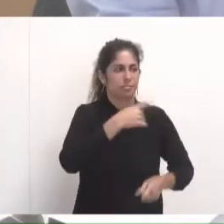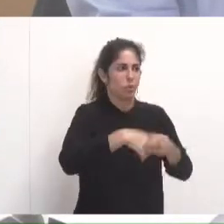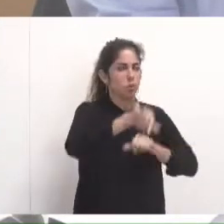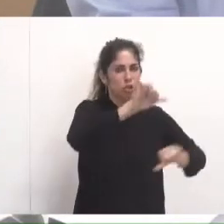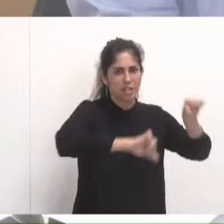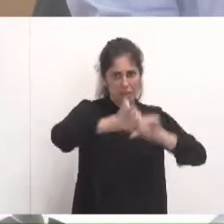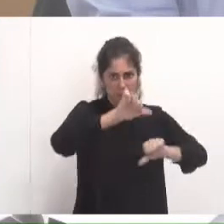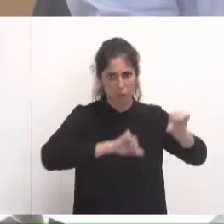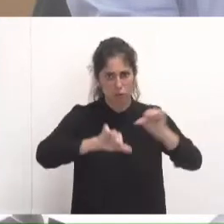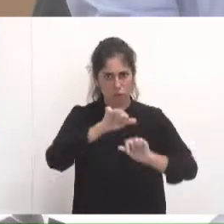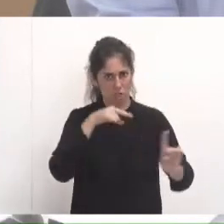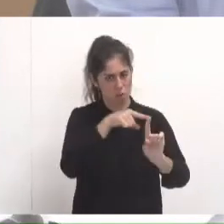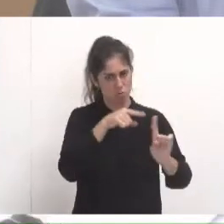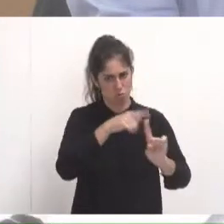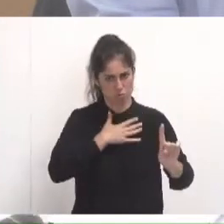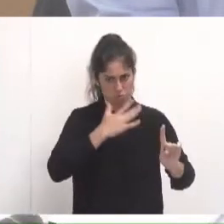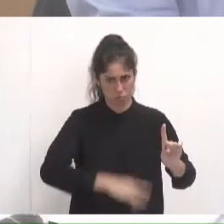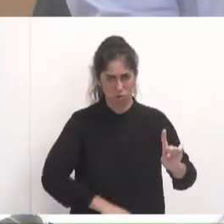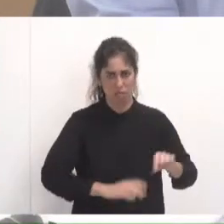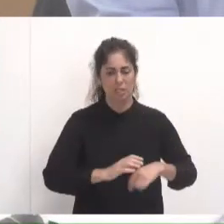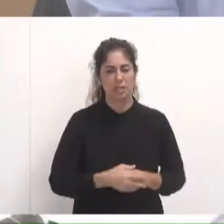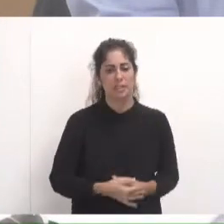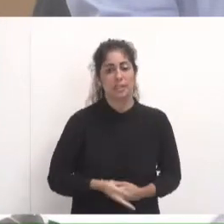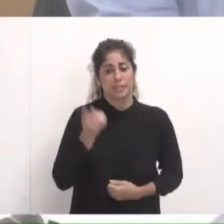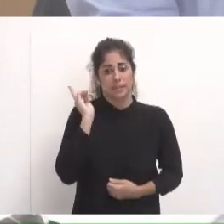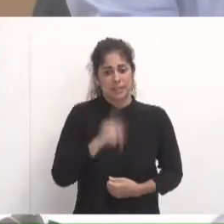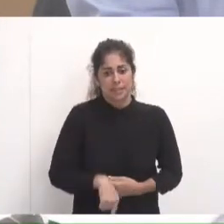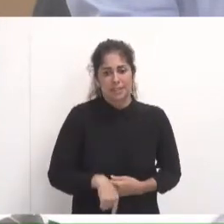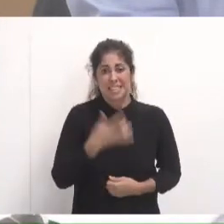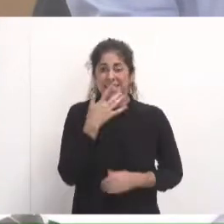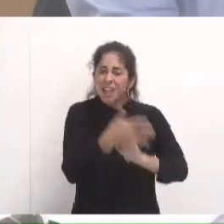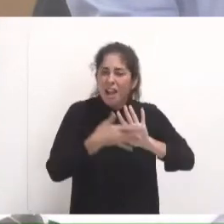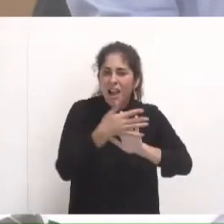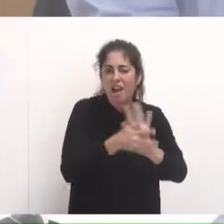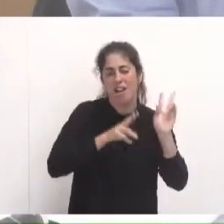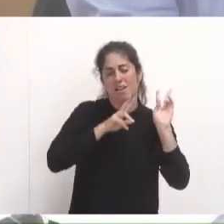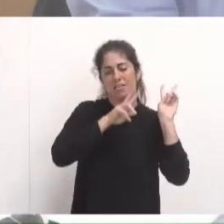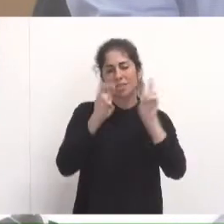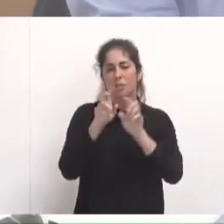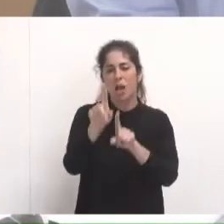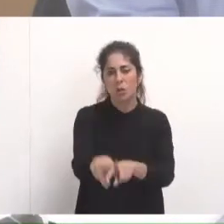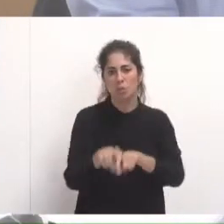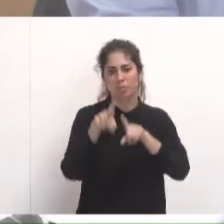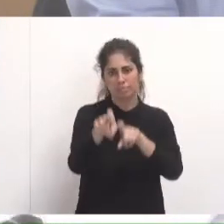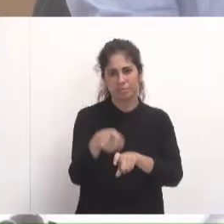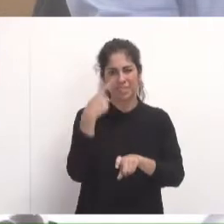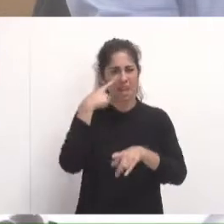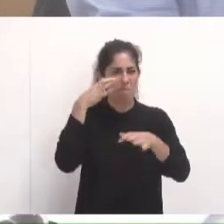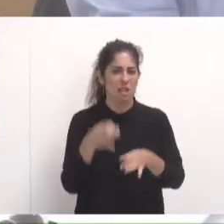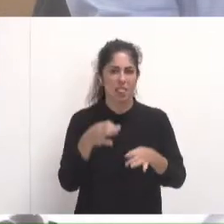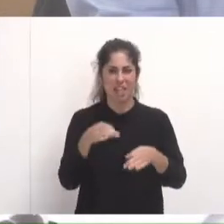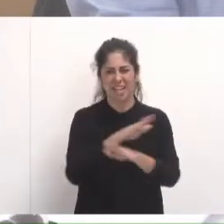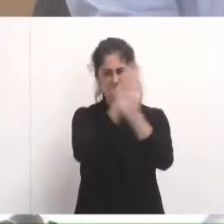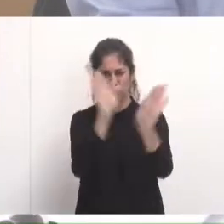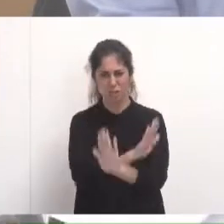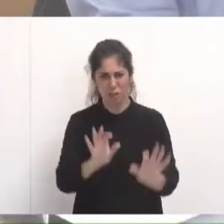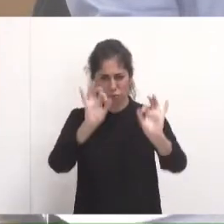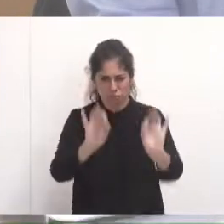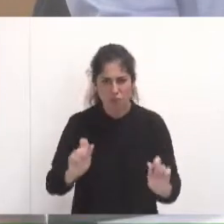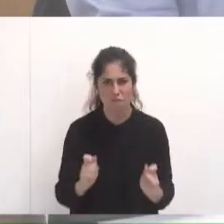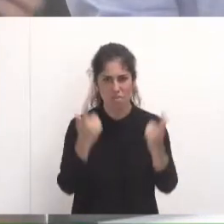usados. Sí es cierto también que en el caso de la agricultura no es concluyente, aunque se pueda